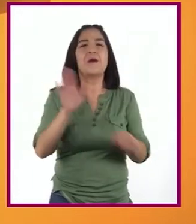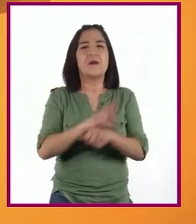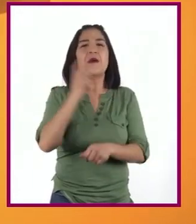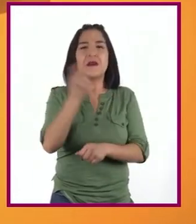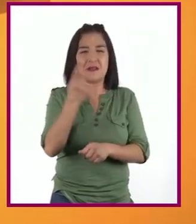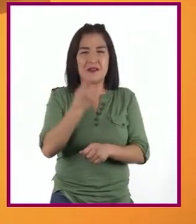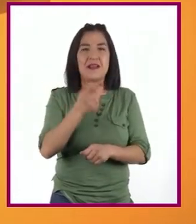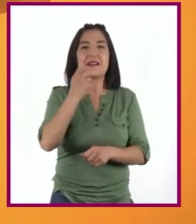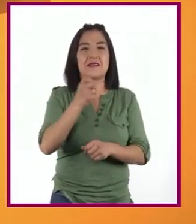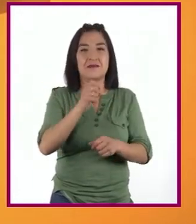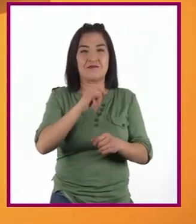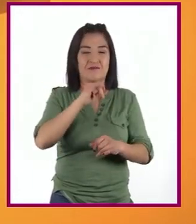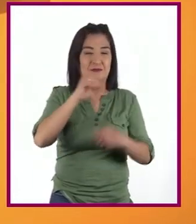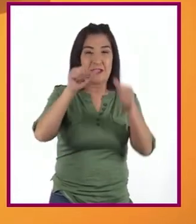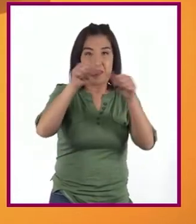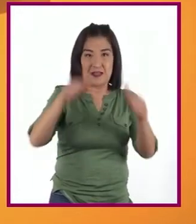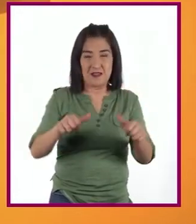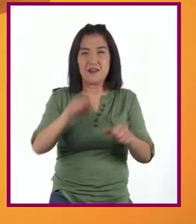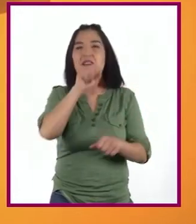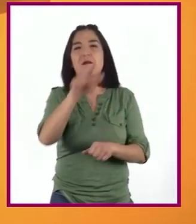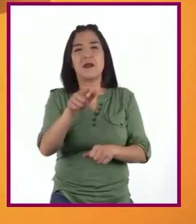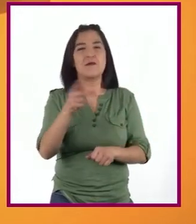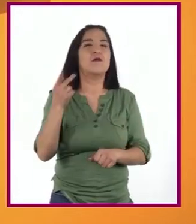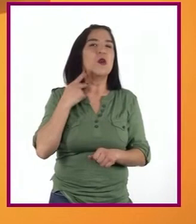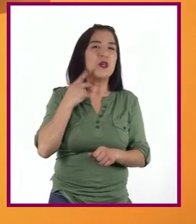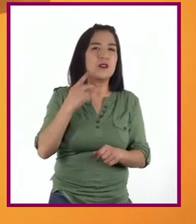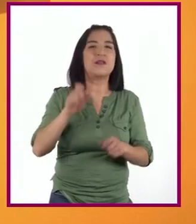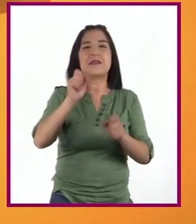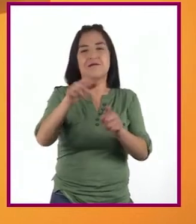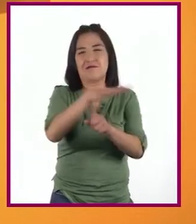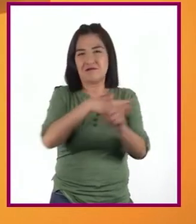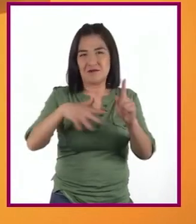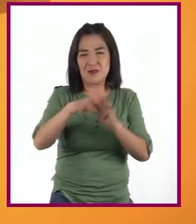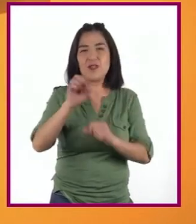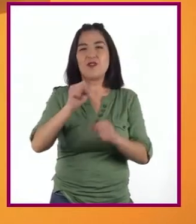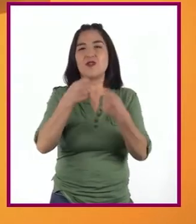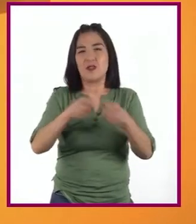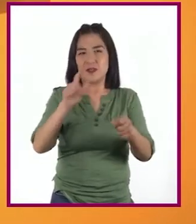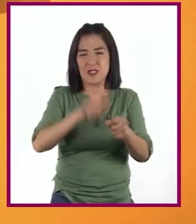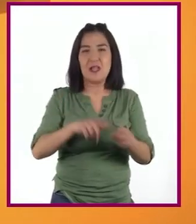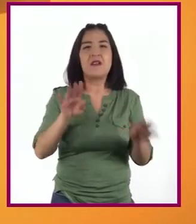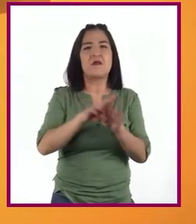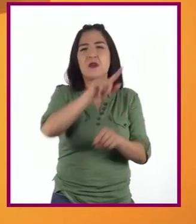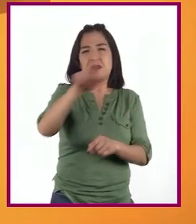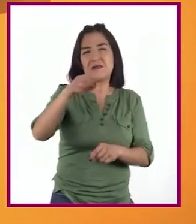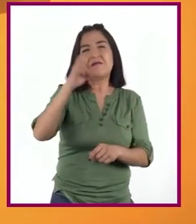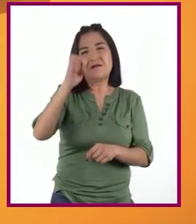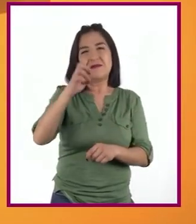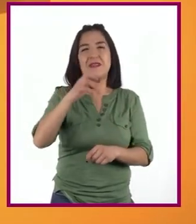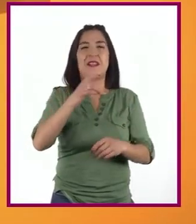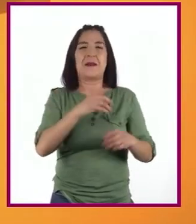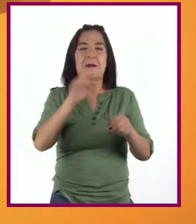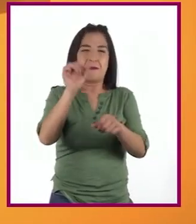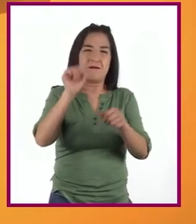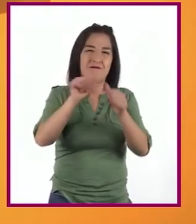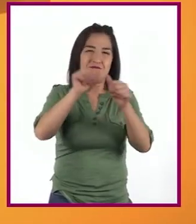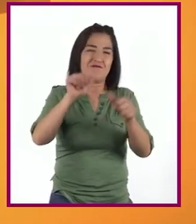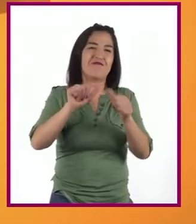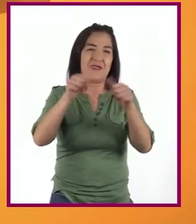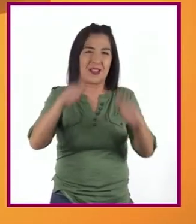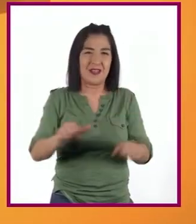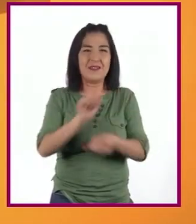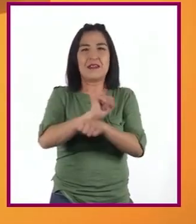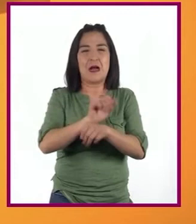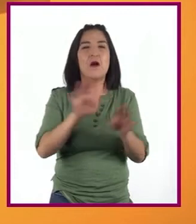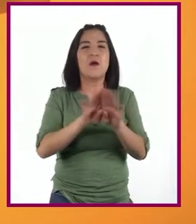solo a nivel artístico, sino político y social. No era extraño que los artistas del romanticismo se involucraran